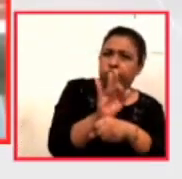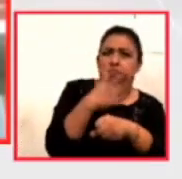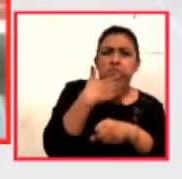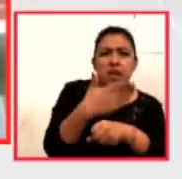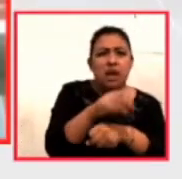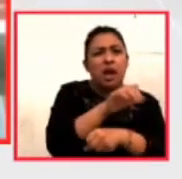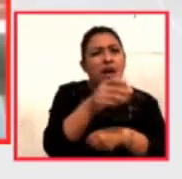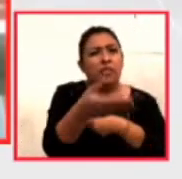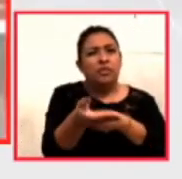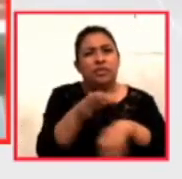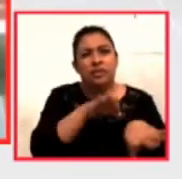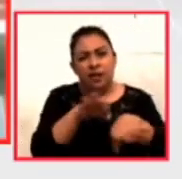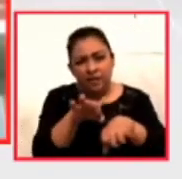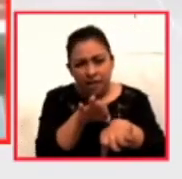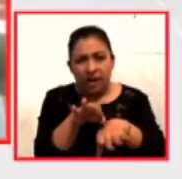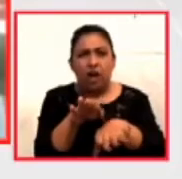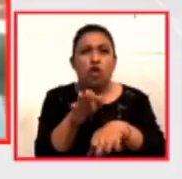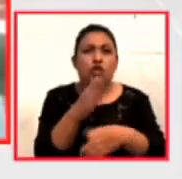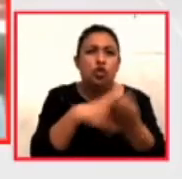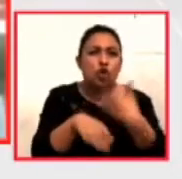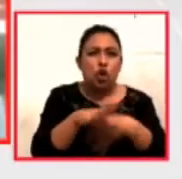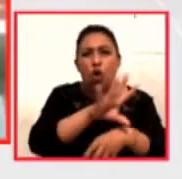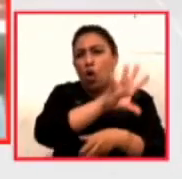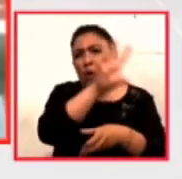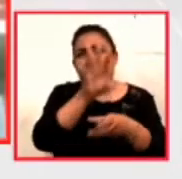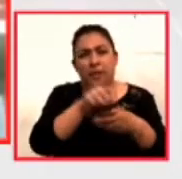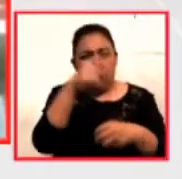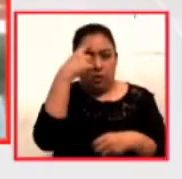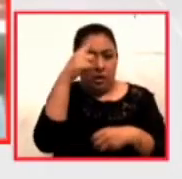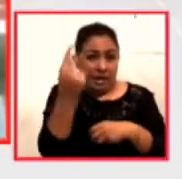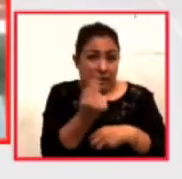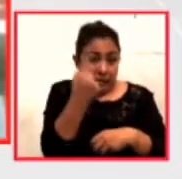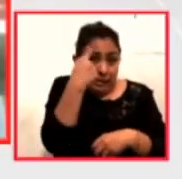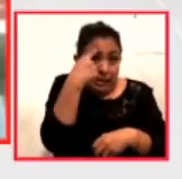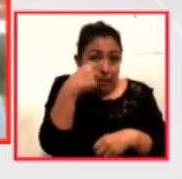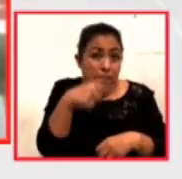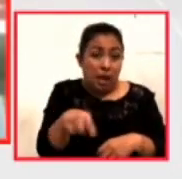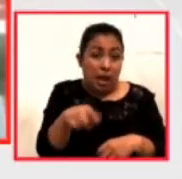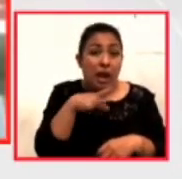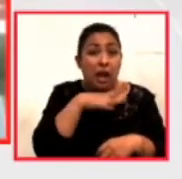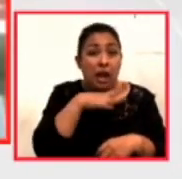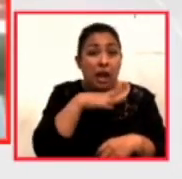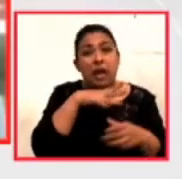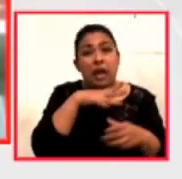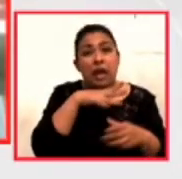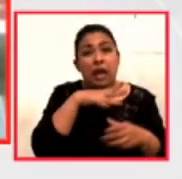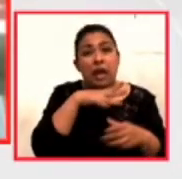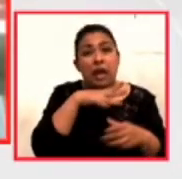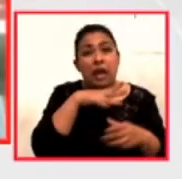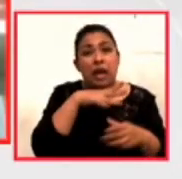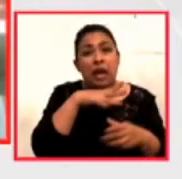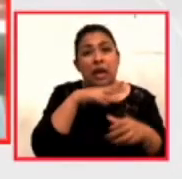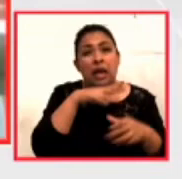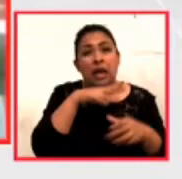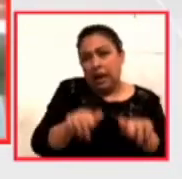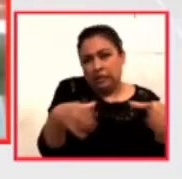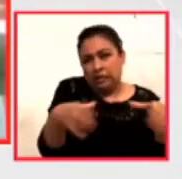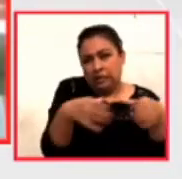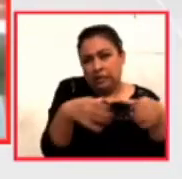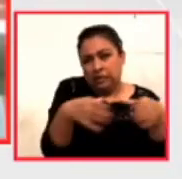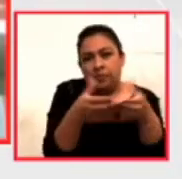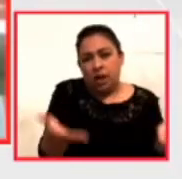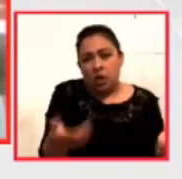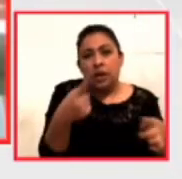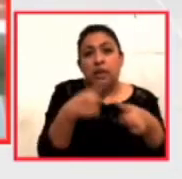de trabajo, toda la infraestructura necesaria para que parte de las artes en este campo, en este caso, una de las